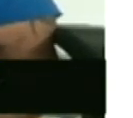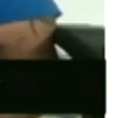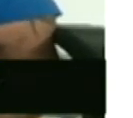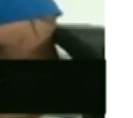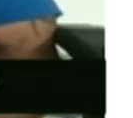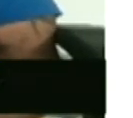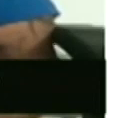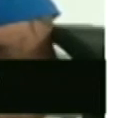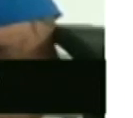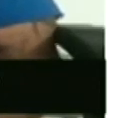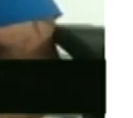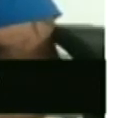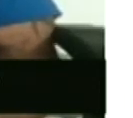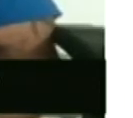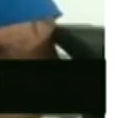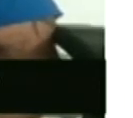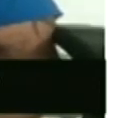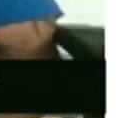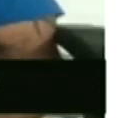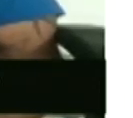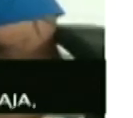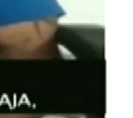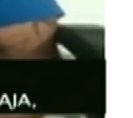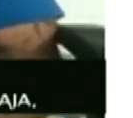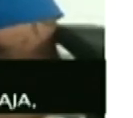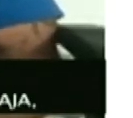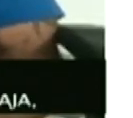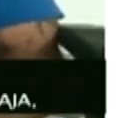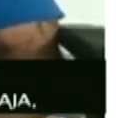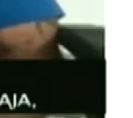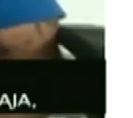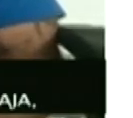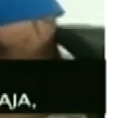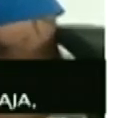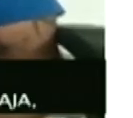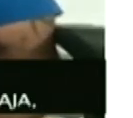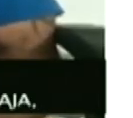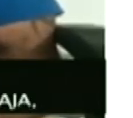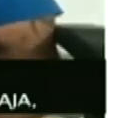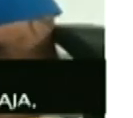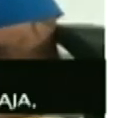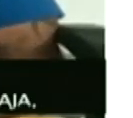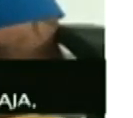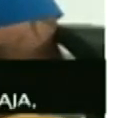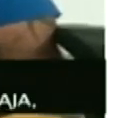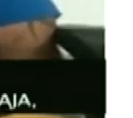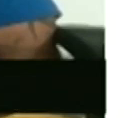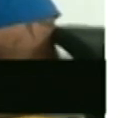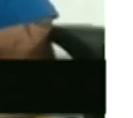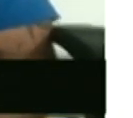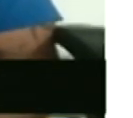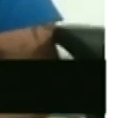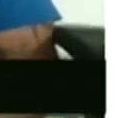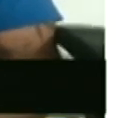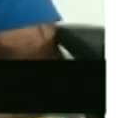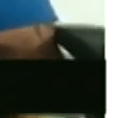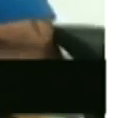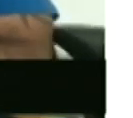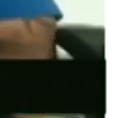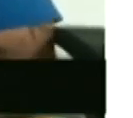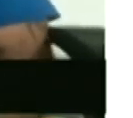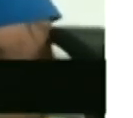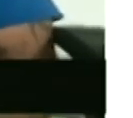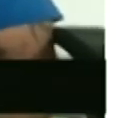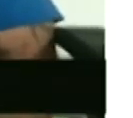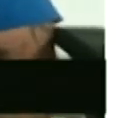que maneja las bandas en Petare, para crear un supuesto enfrentamiento entre bandas con armas de guerra sin ninguna baja,